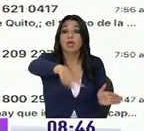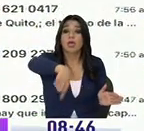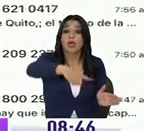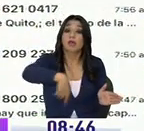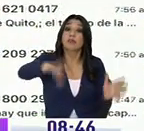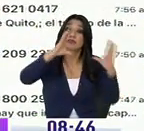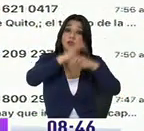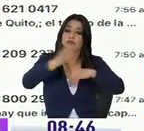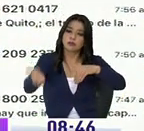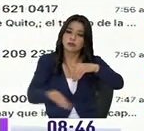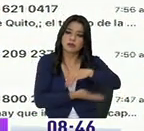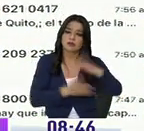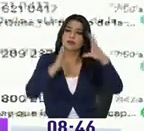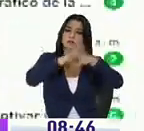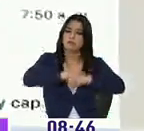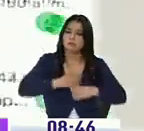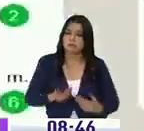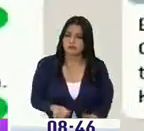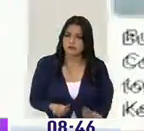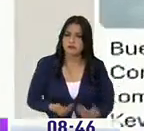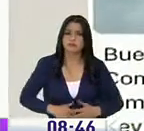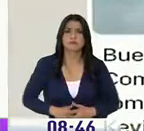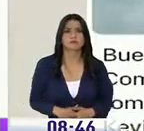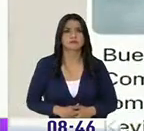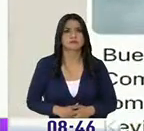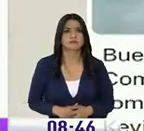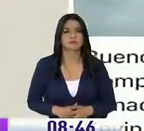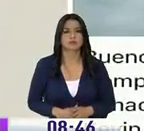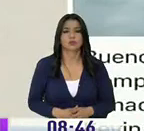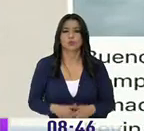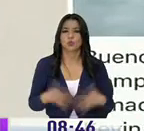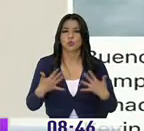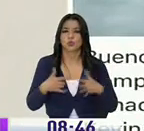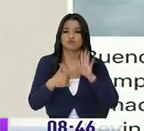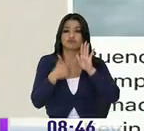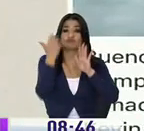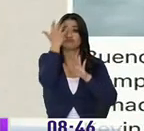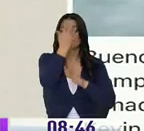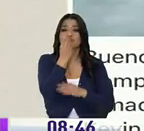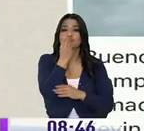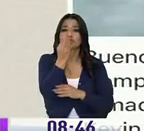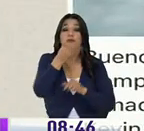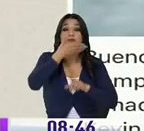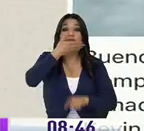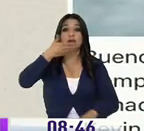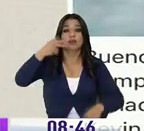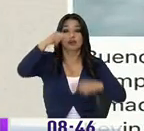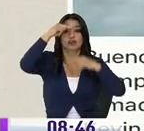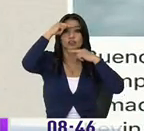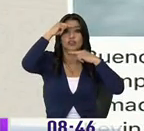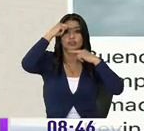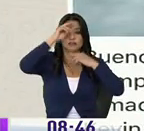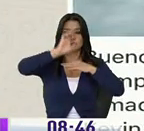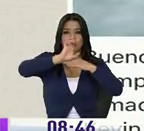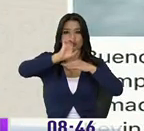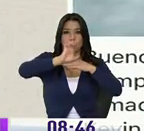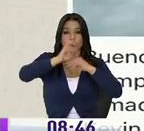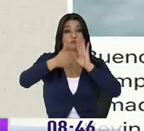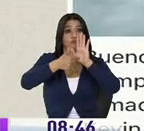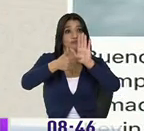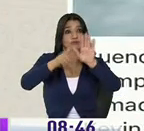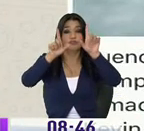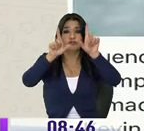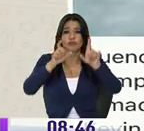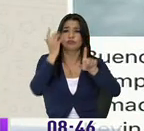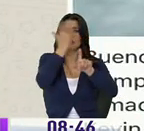la noche les vuelven a ver? Vea esta imagen. Buenos días al mejor noticiero del país, buenos días. Comparto con usted esta hermosa